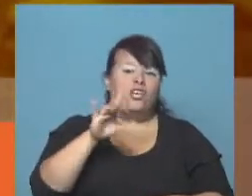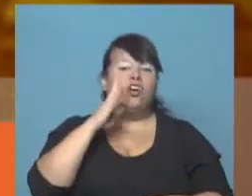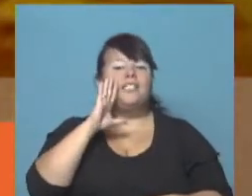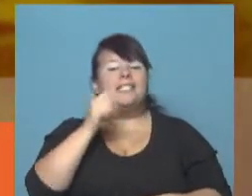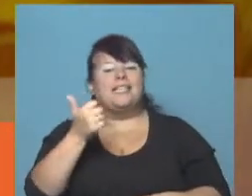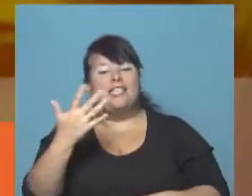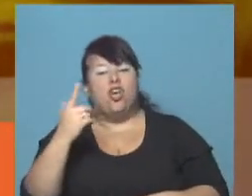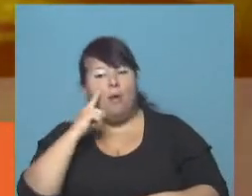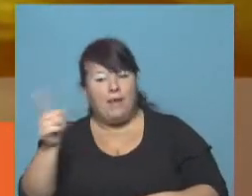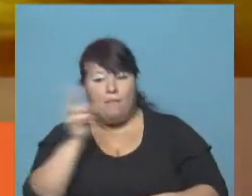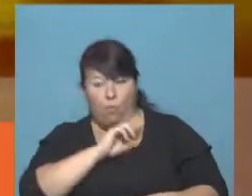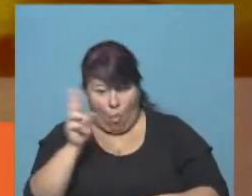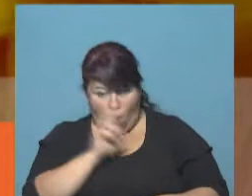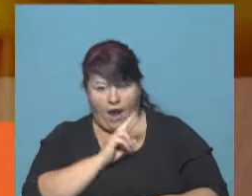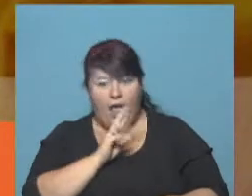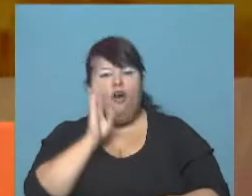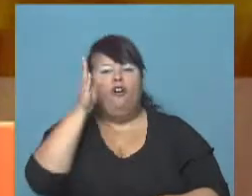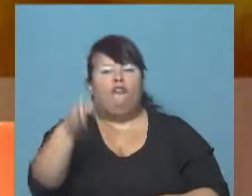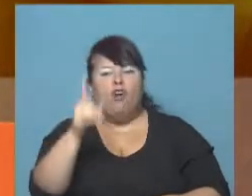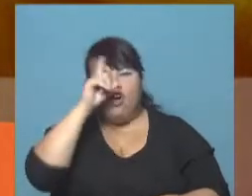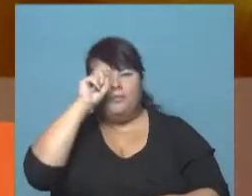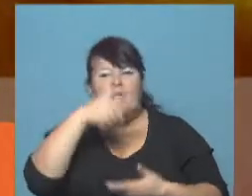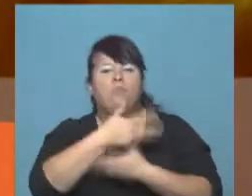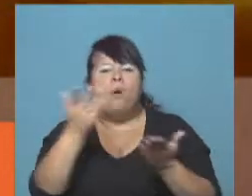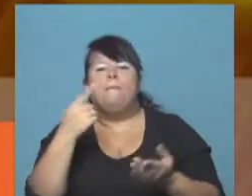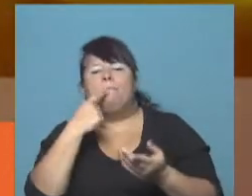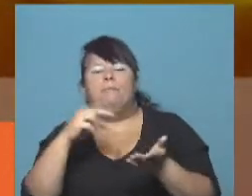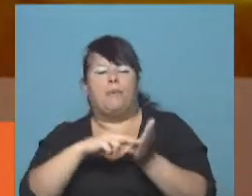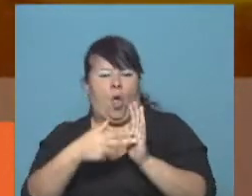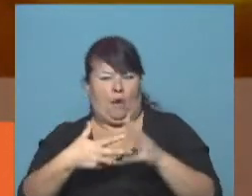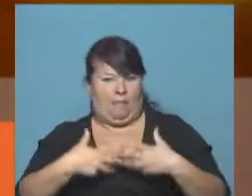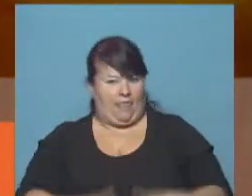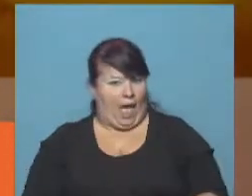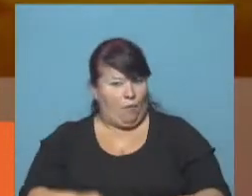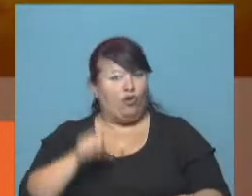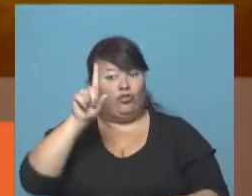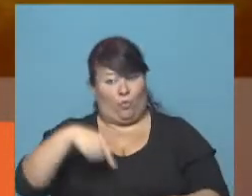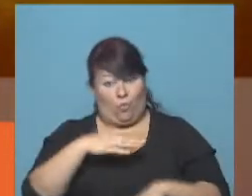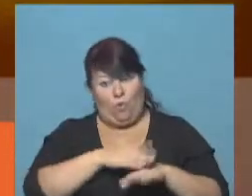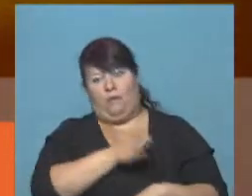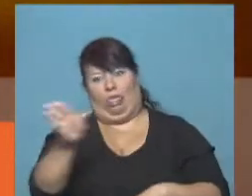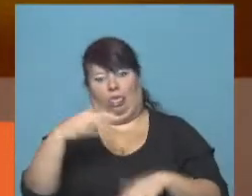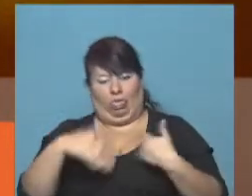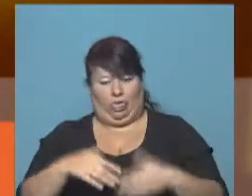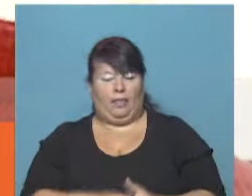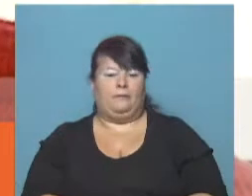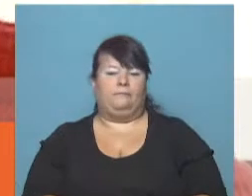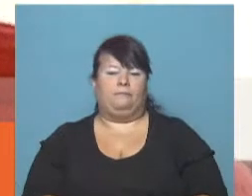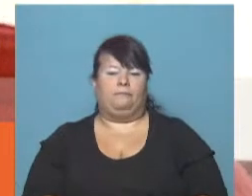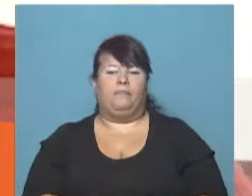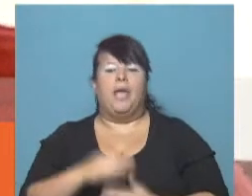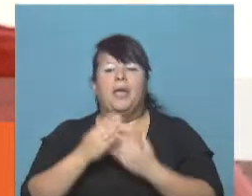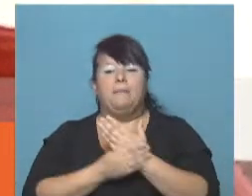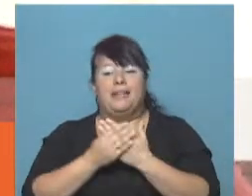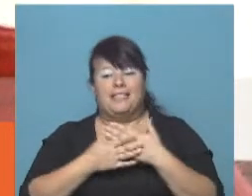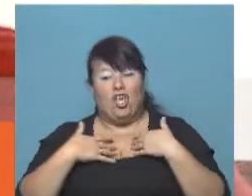y 65.000 mujeres acudieron a hospitales públicos por complicaciones derivadas de abortos inducidos. El